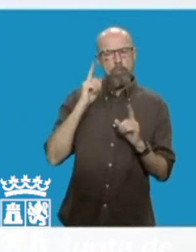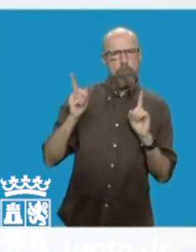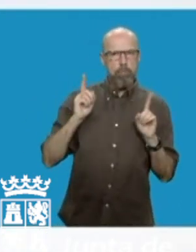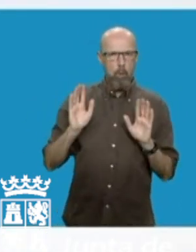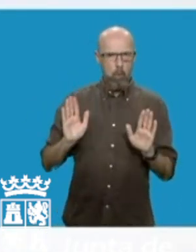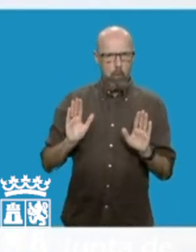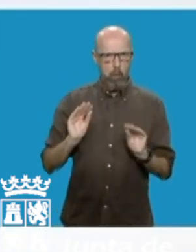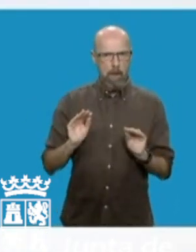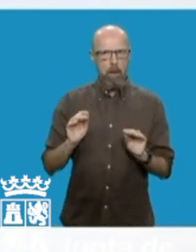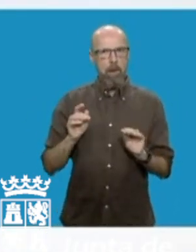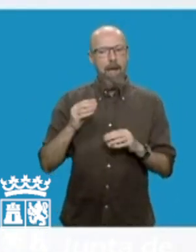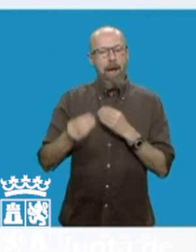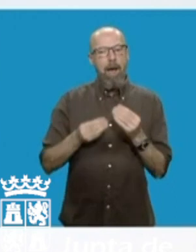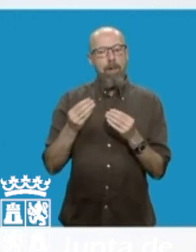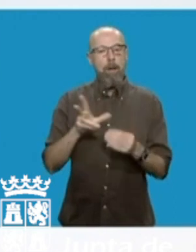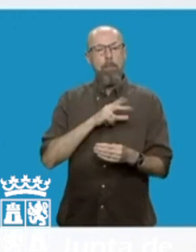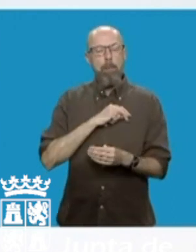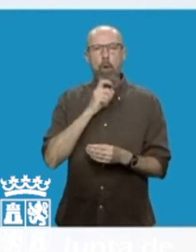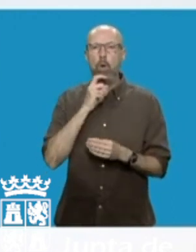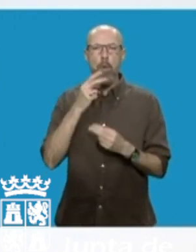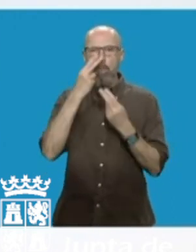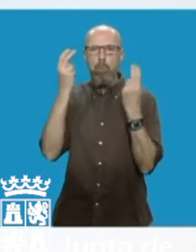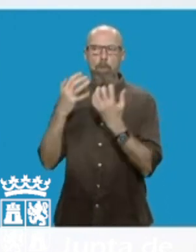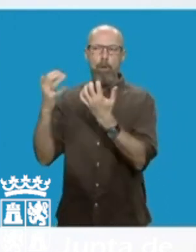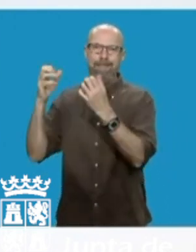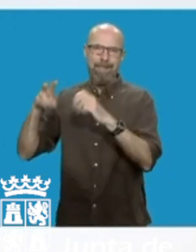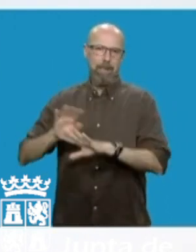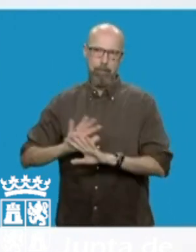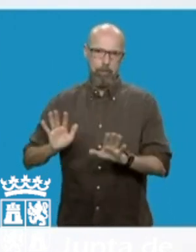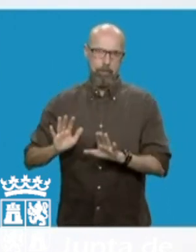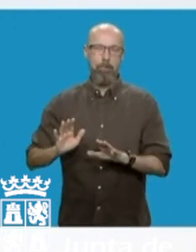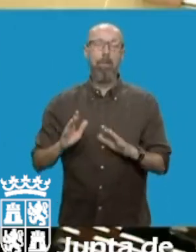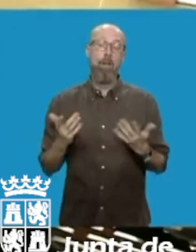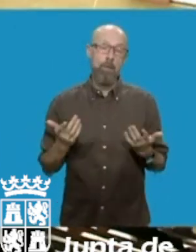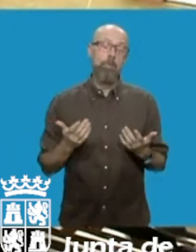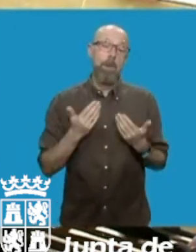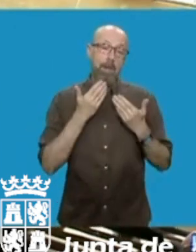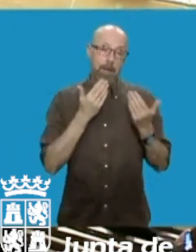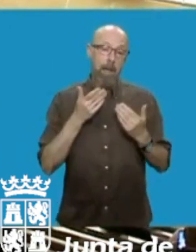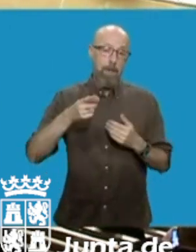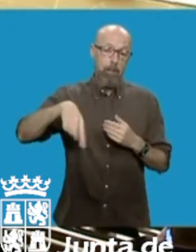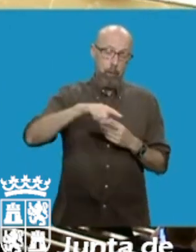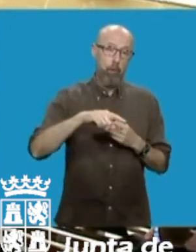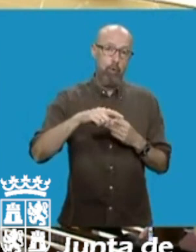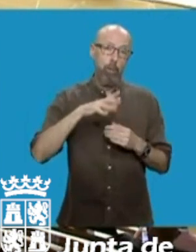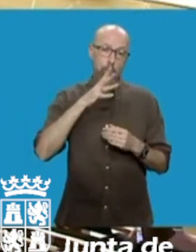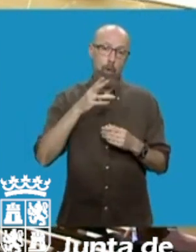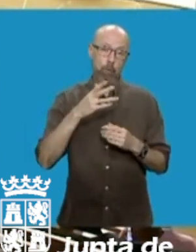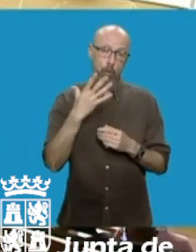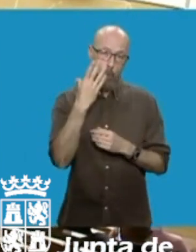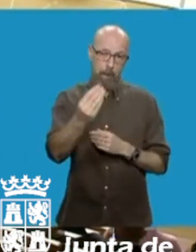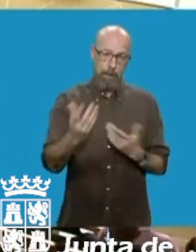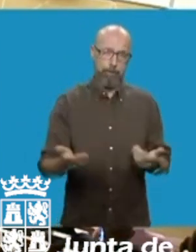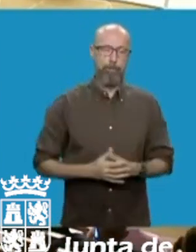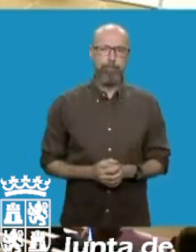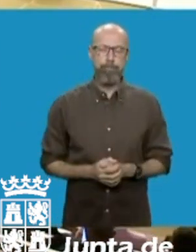entrega por primera vez sin espectadores. Así que gracias a todos los implicados por su comprensión y por su ayuda. Y este